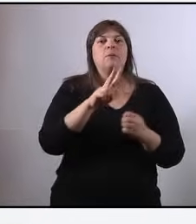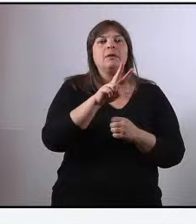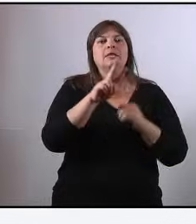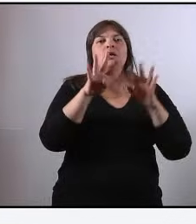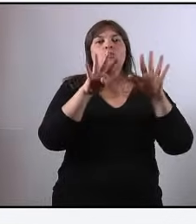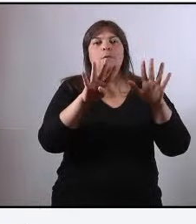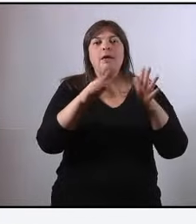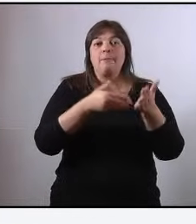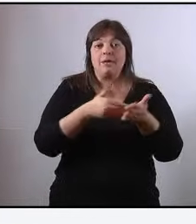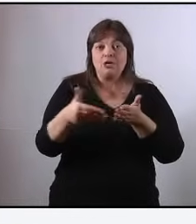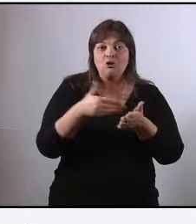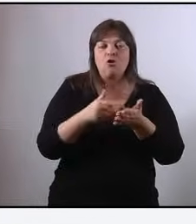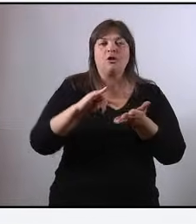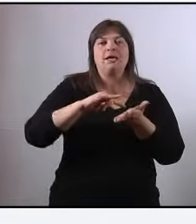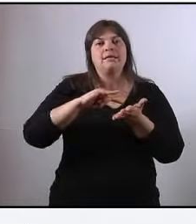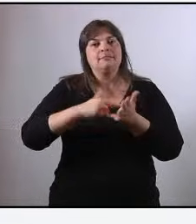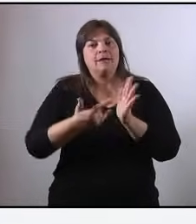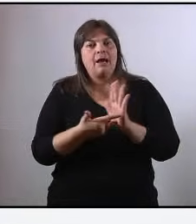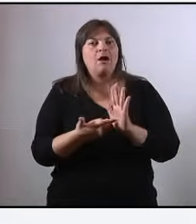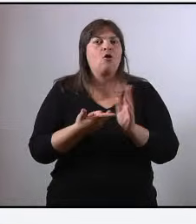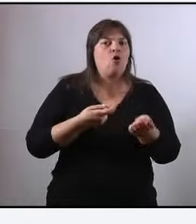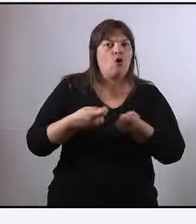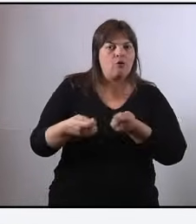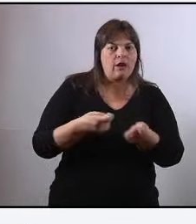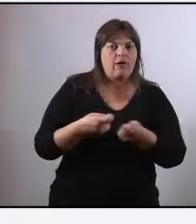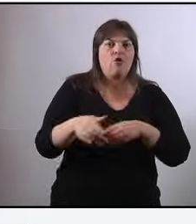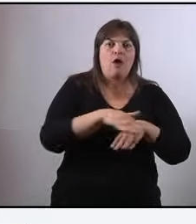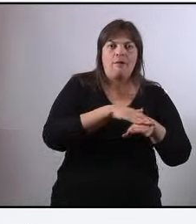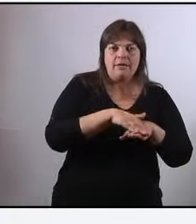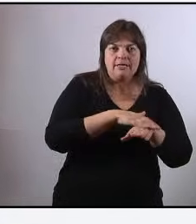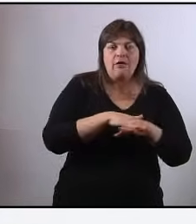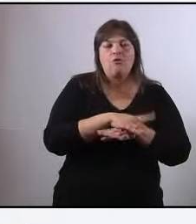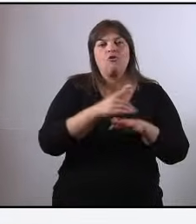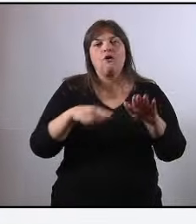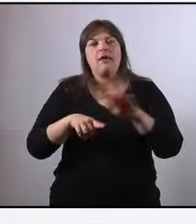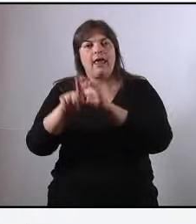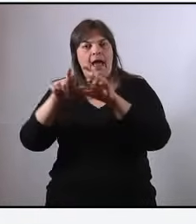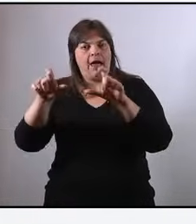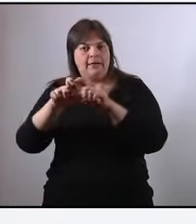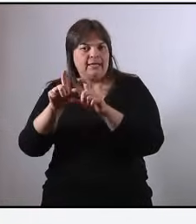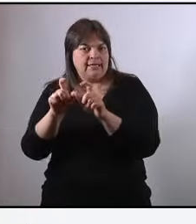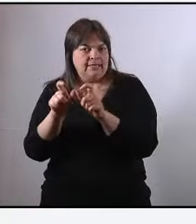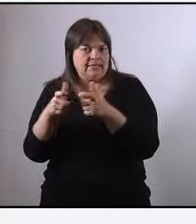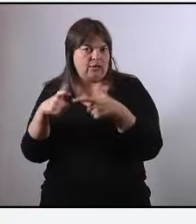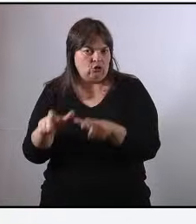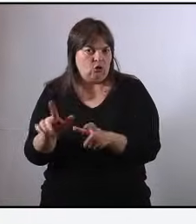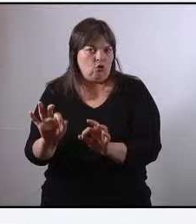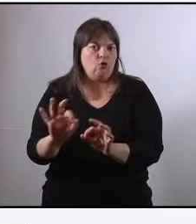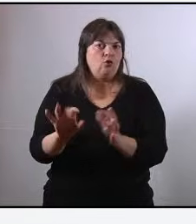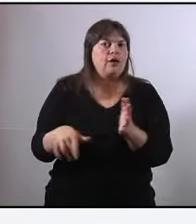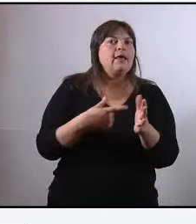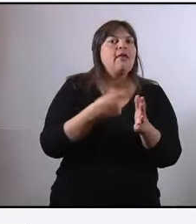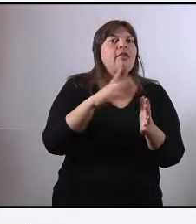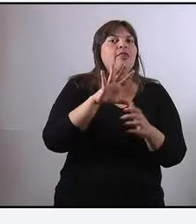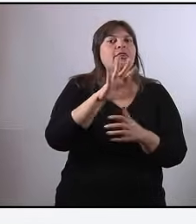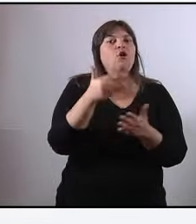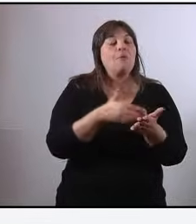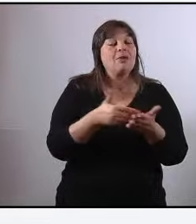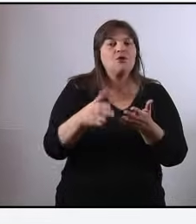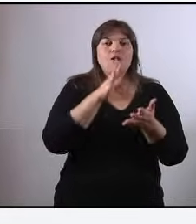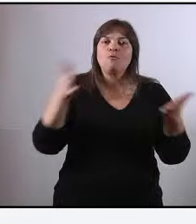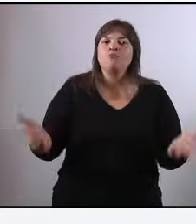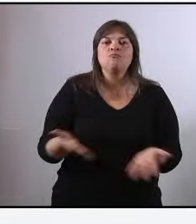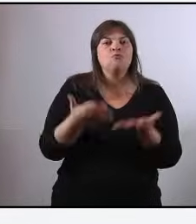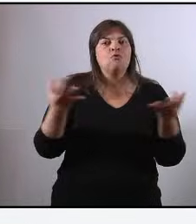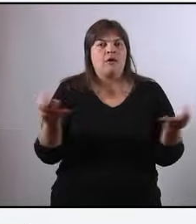para mecanismos de coordinación entre administraciones y agentes del sector y 5 millones para fomentar